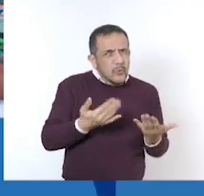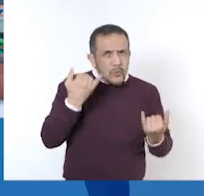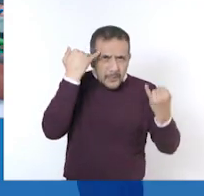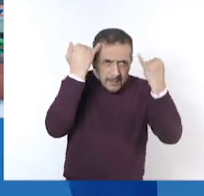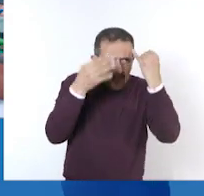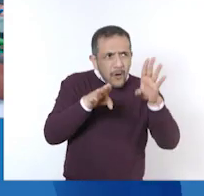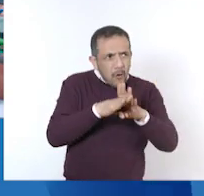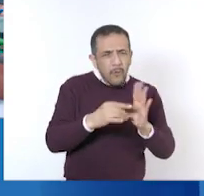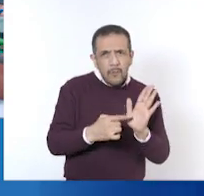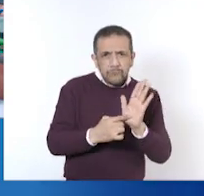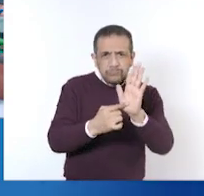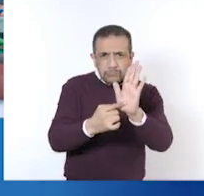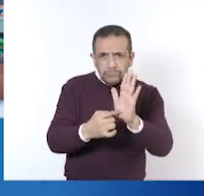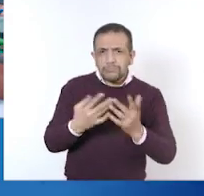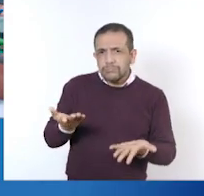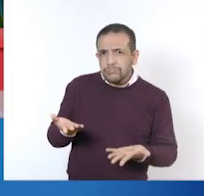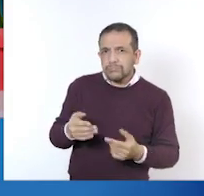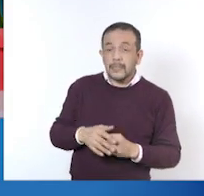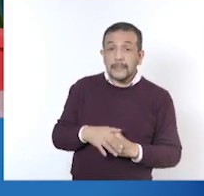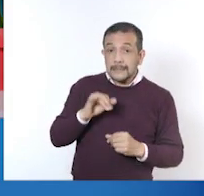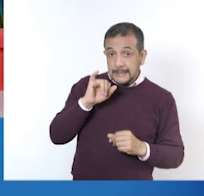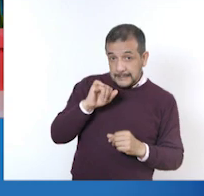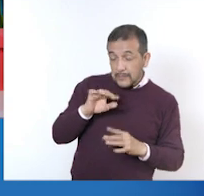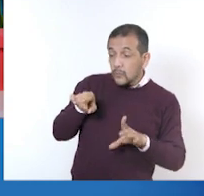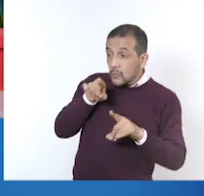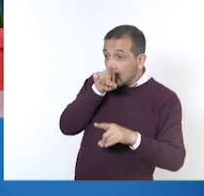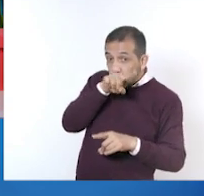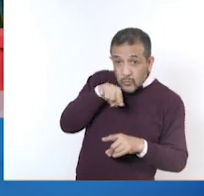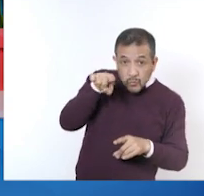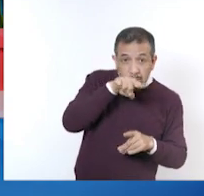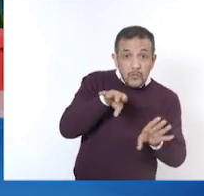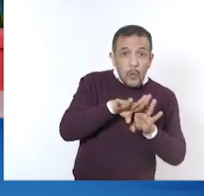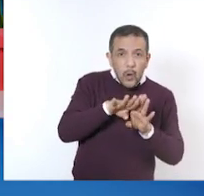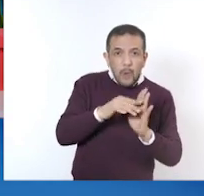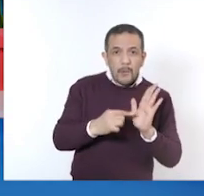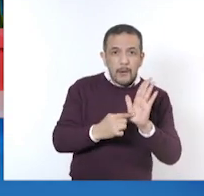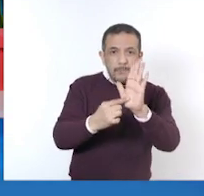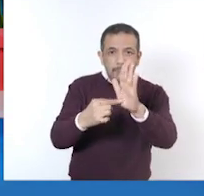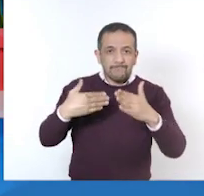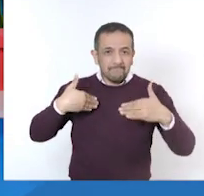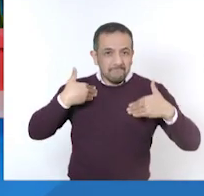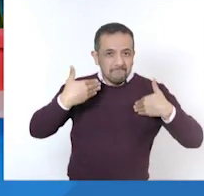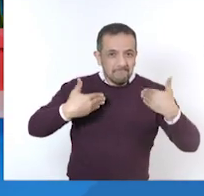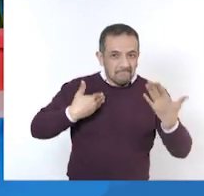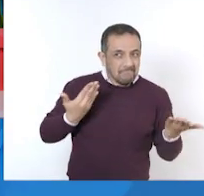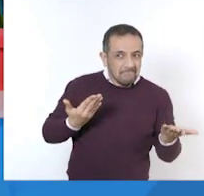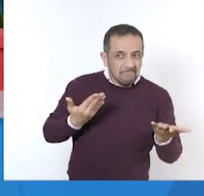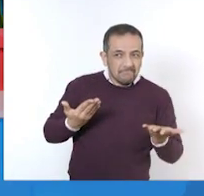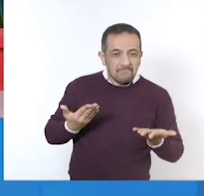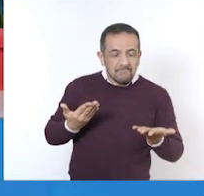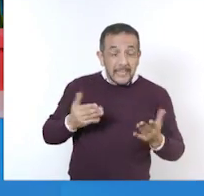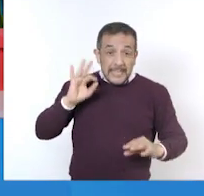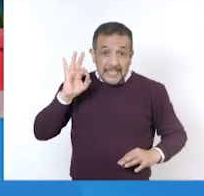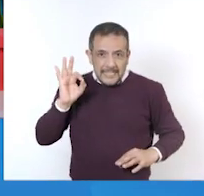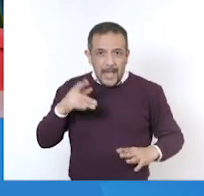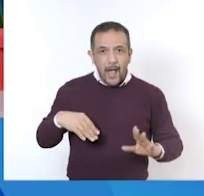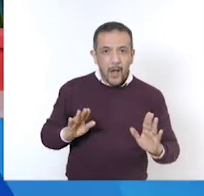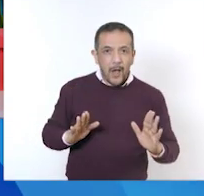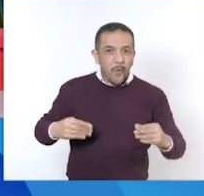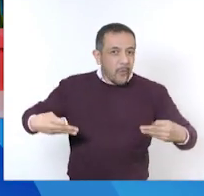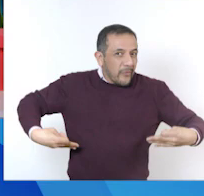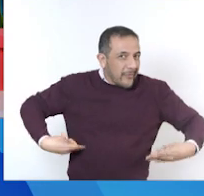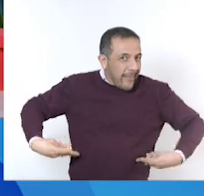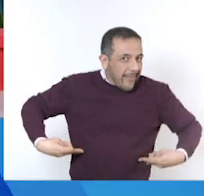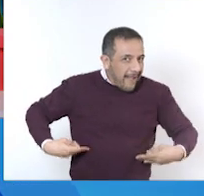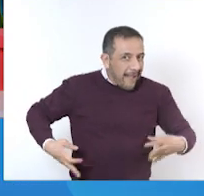la maqueta o el cartel que hicimos? ¿Qué formas creativas se les ocurren para hacer una presentación divertida? ¿Qué tal una